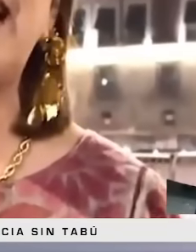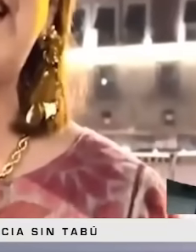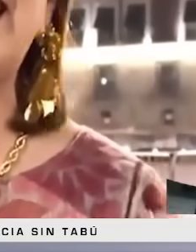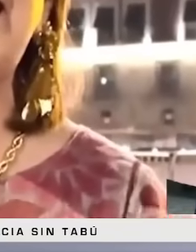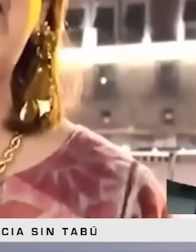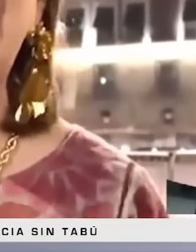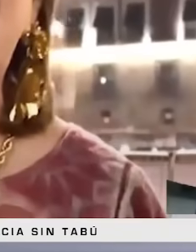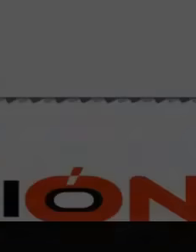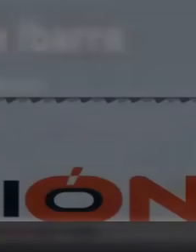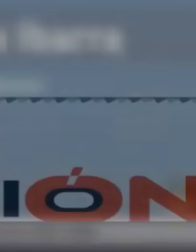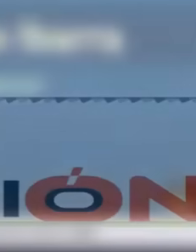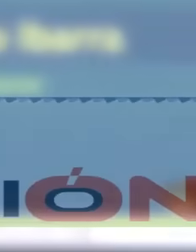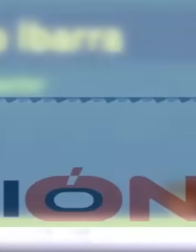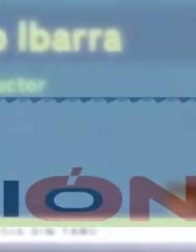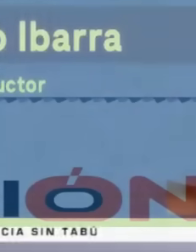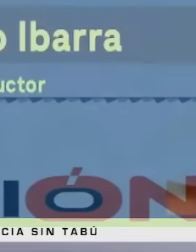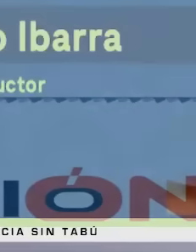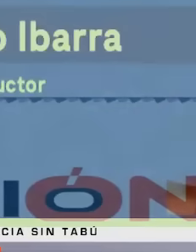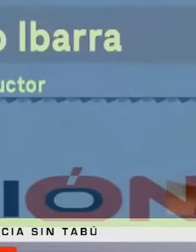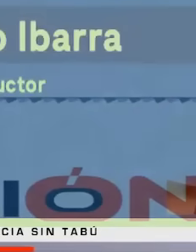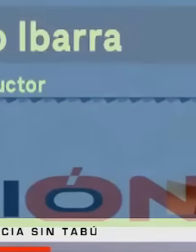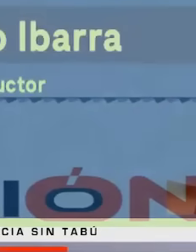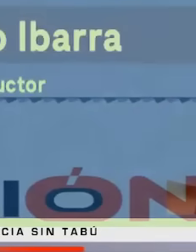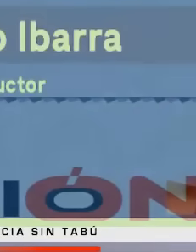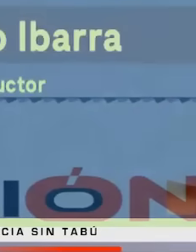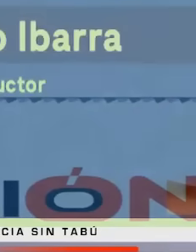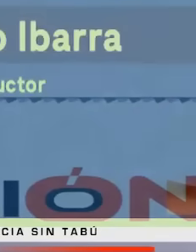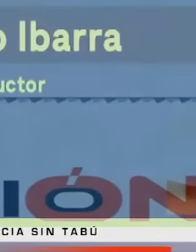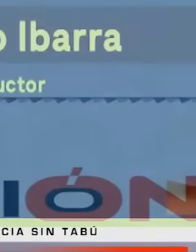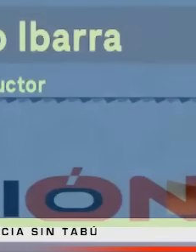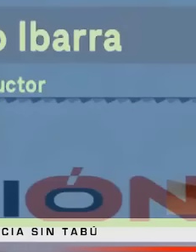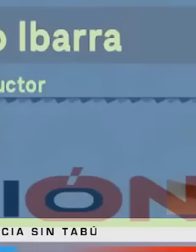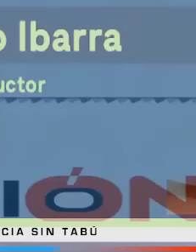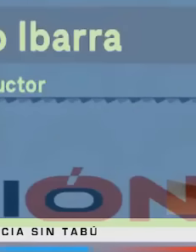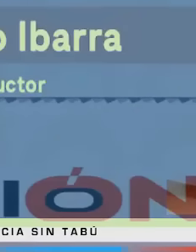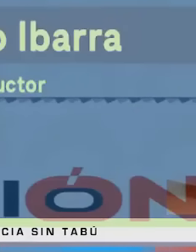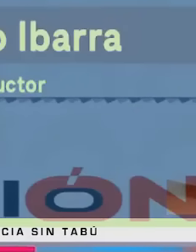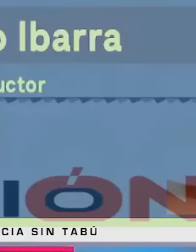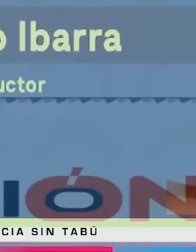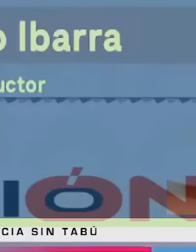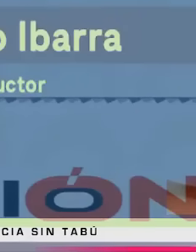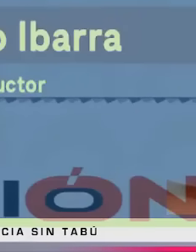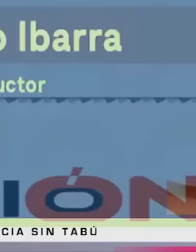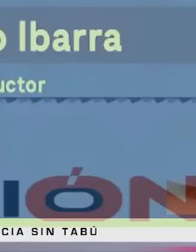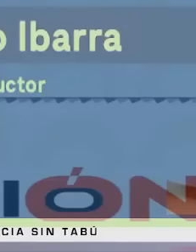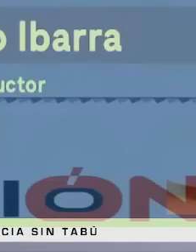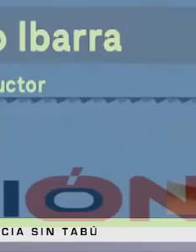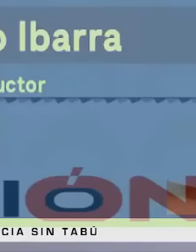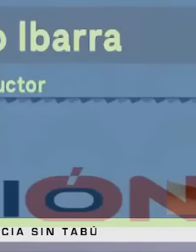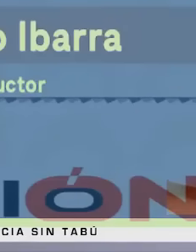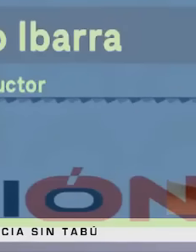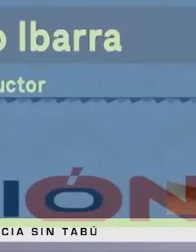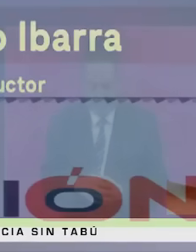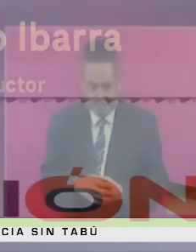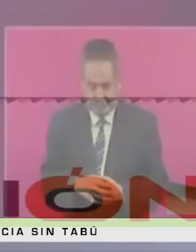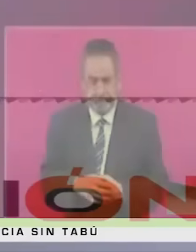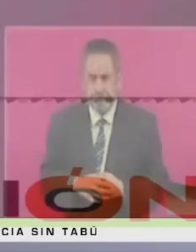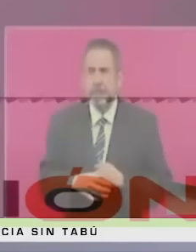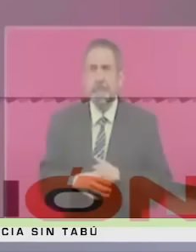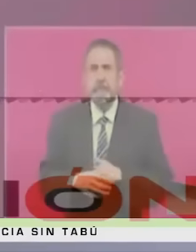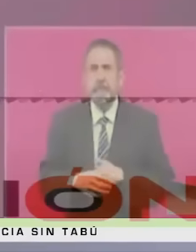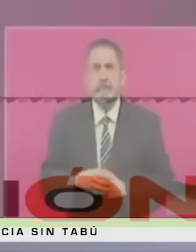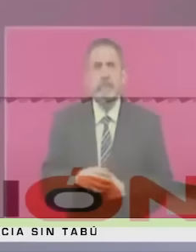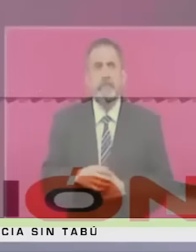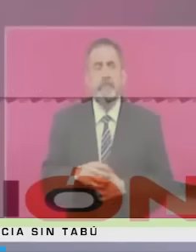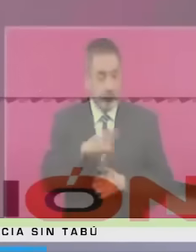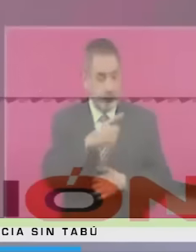Así que veamos este video. La verdad, lo que hizo el presidente primero fue exhibir esta cosa vil de unos cuantos